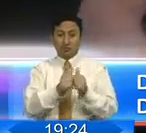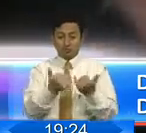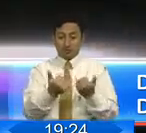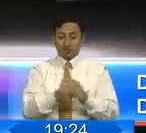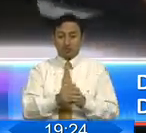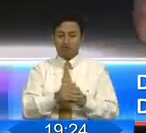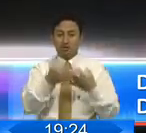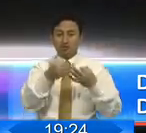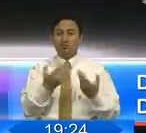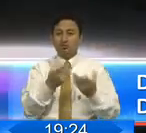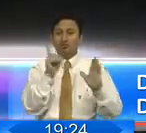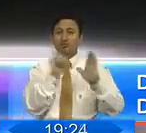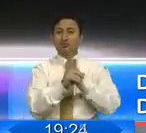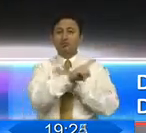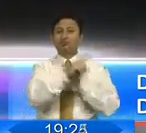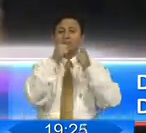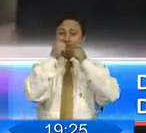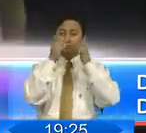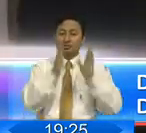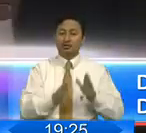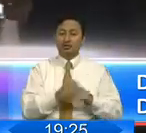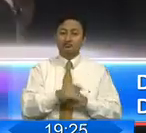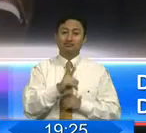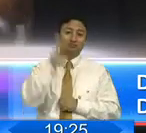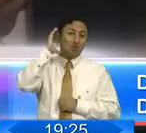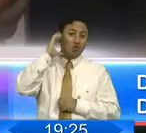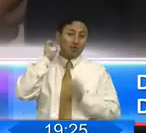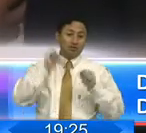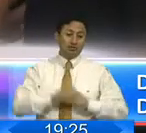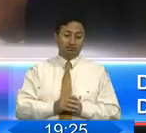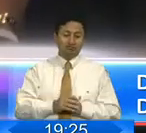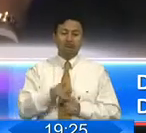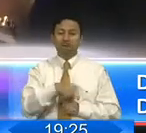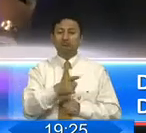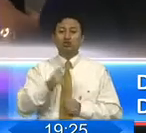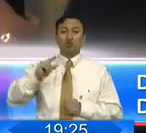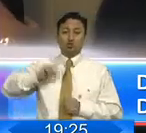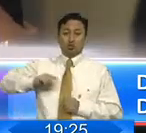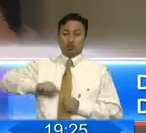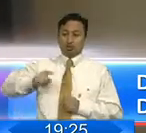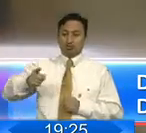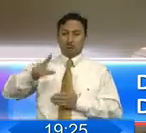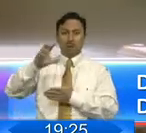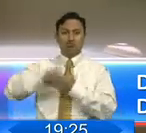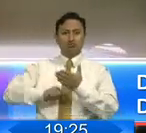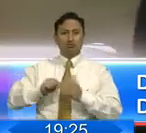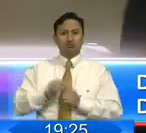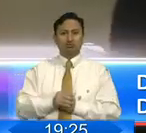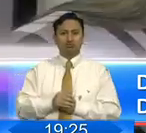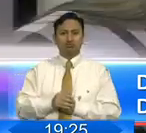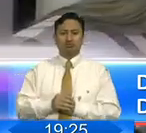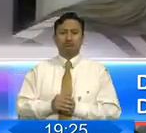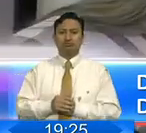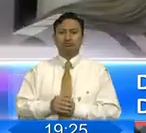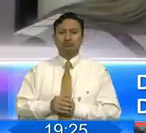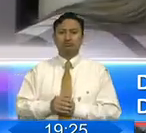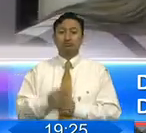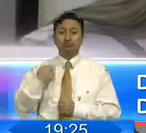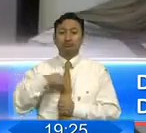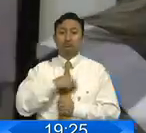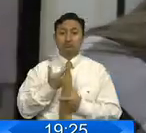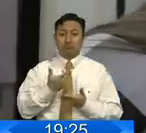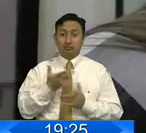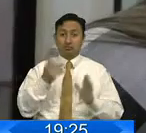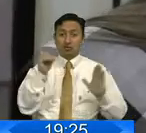presentó formalmente la denuncia en la Fiscalía Provincial de la SUAY sobre casos de cobro de los denominados diezmos en la institución municipal. Nosotros hemos presentado